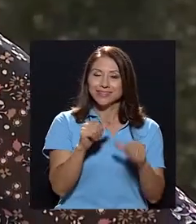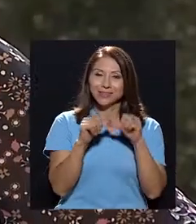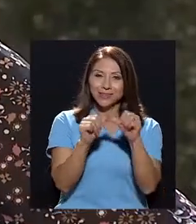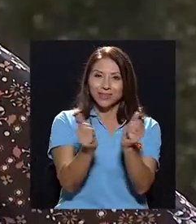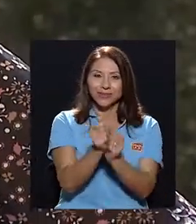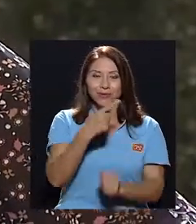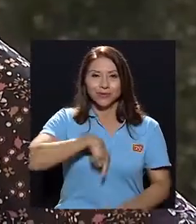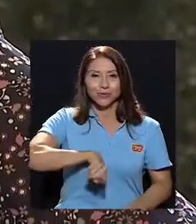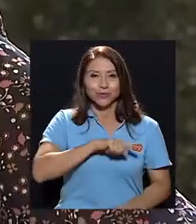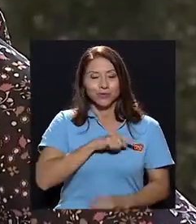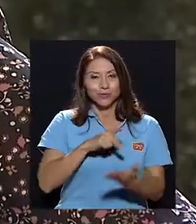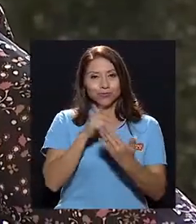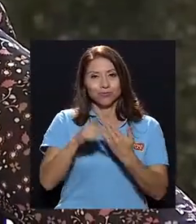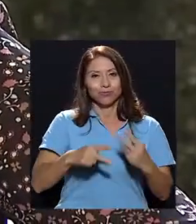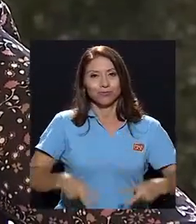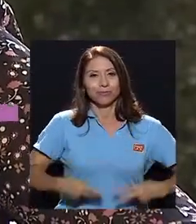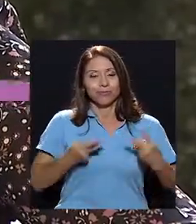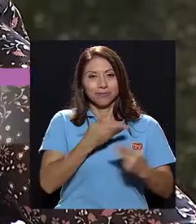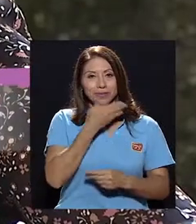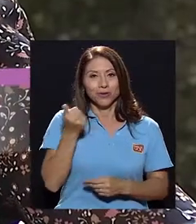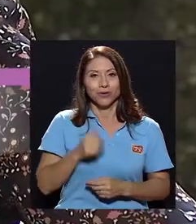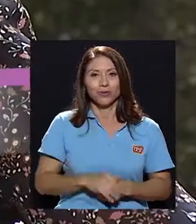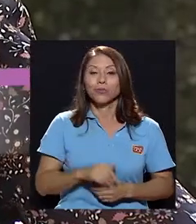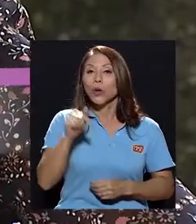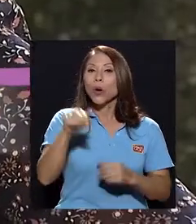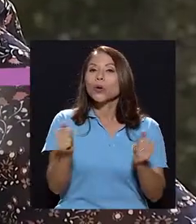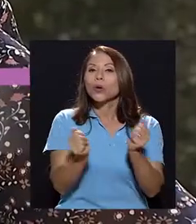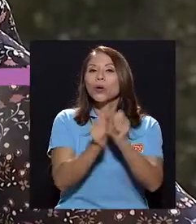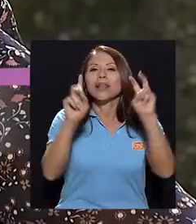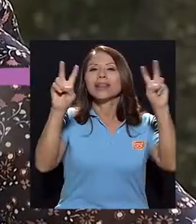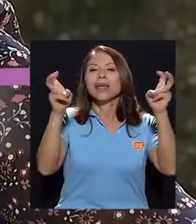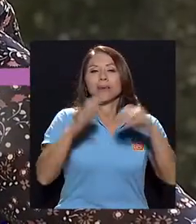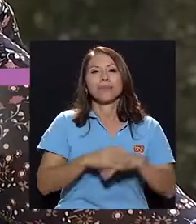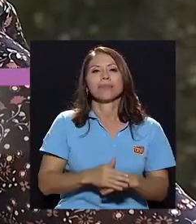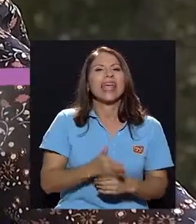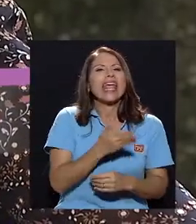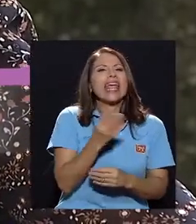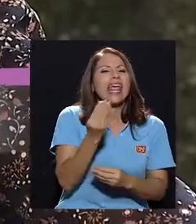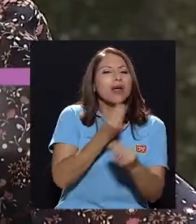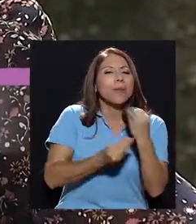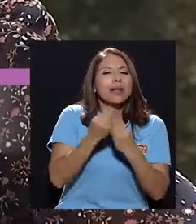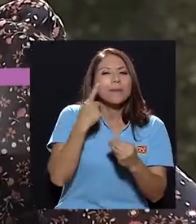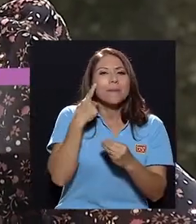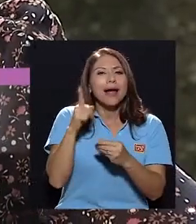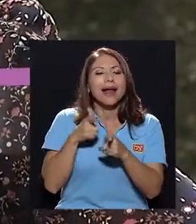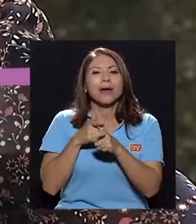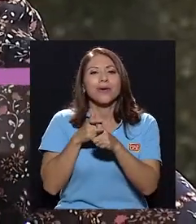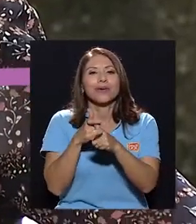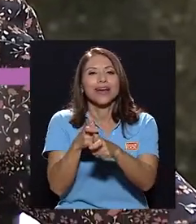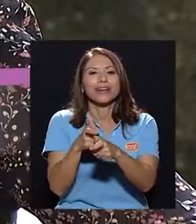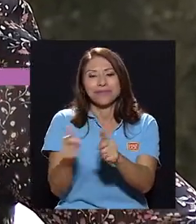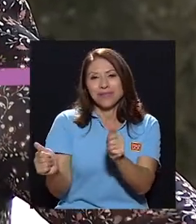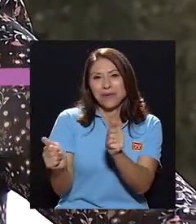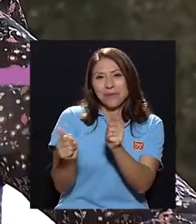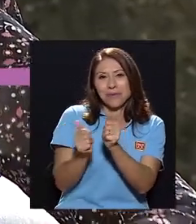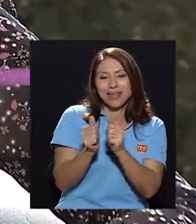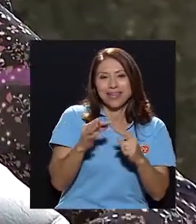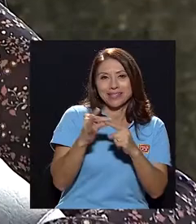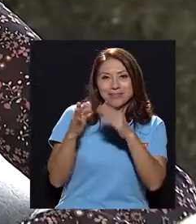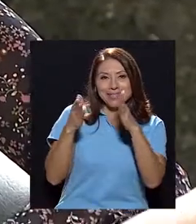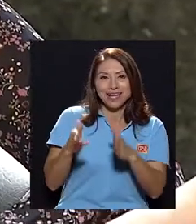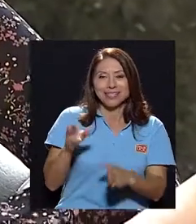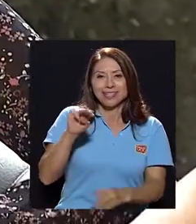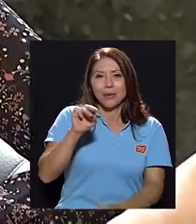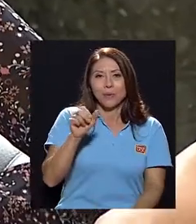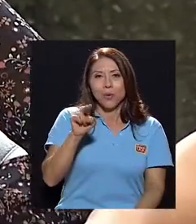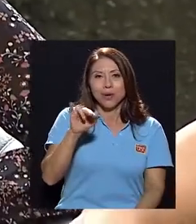Gracias por continuar con nosotros en Vivir Mejor. El día de hoy con el tema ¿qué comer para correr? Nos acompaña para ello la